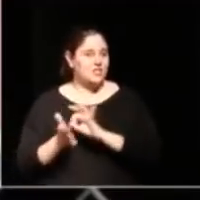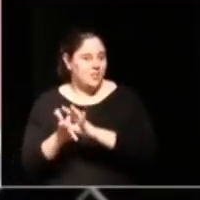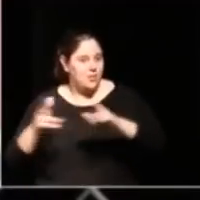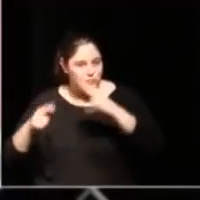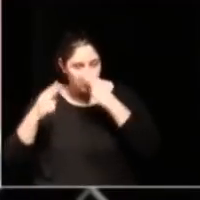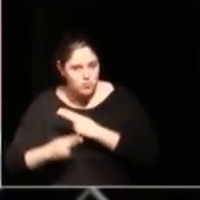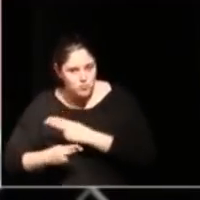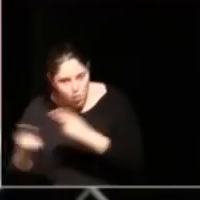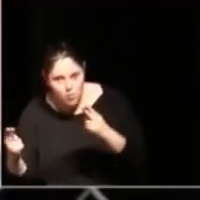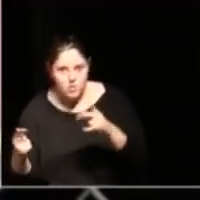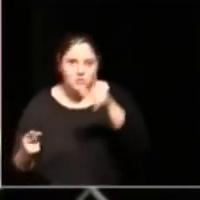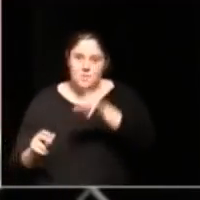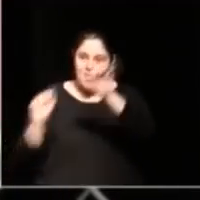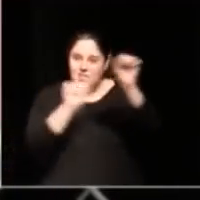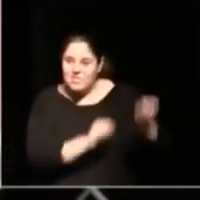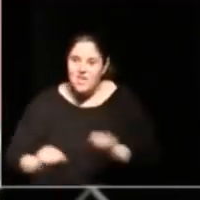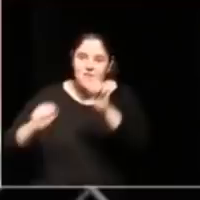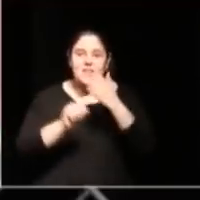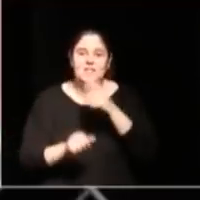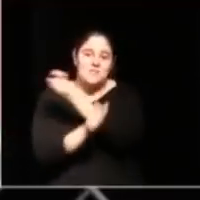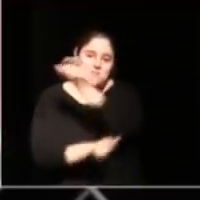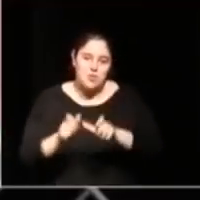la bandera de la defensa de los más humildes.